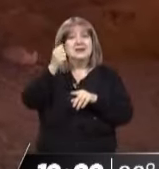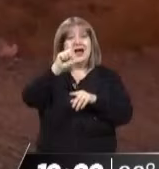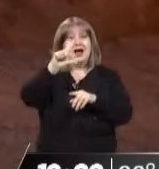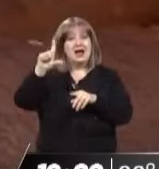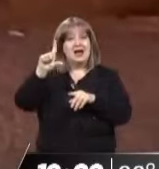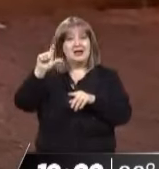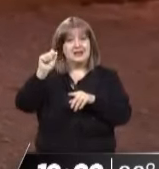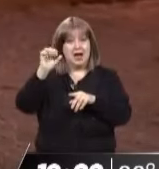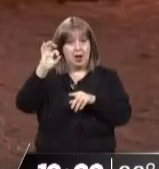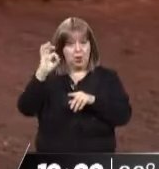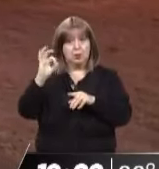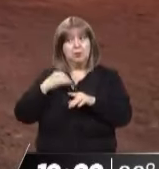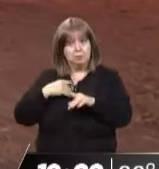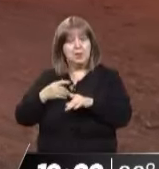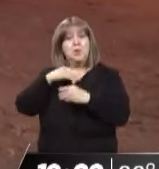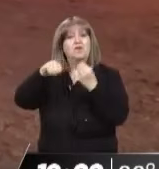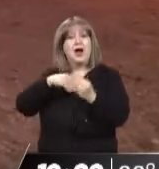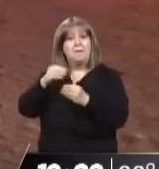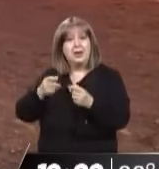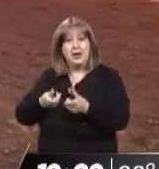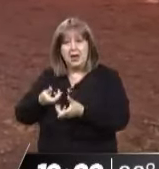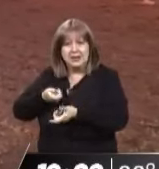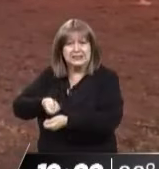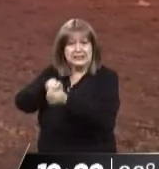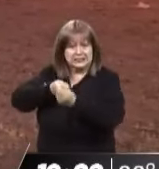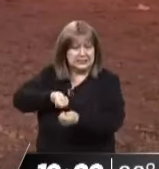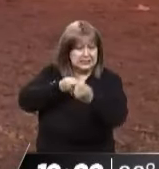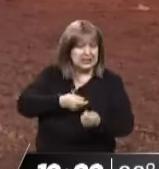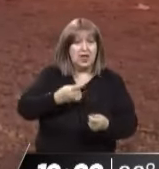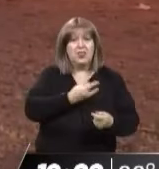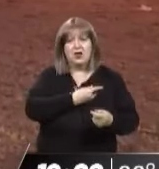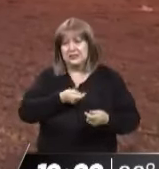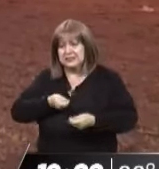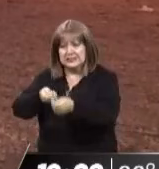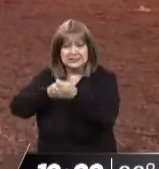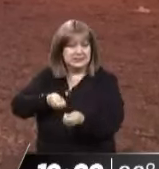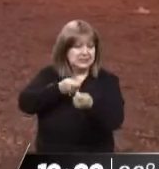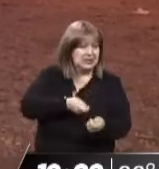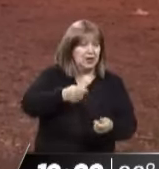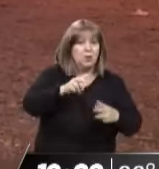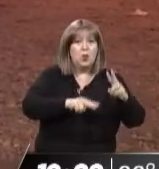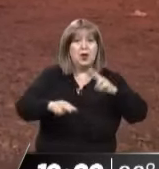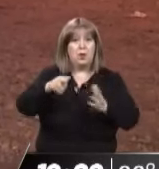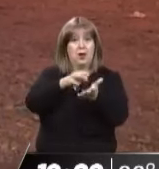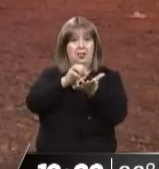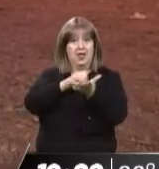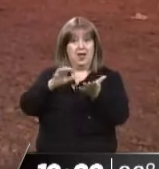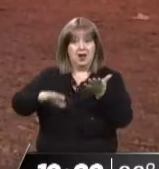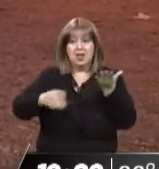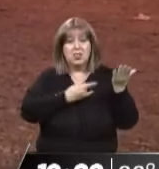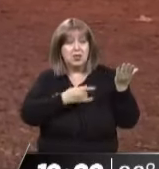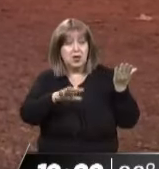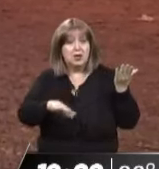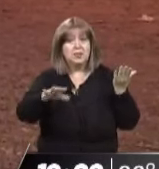un rastro de ella. Inclusive contrataron a personas que pagaron de su propio bolsillo para poder encontrar